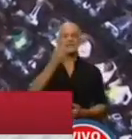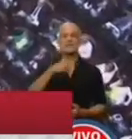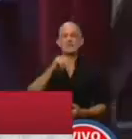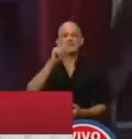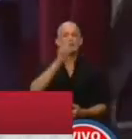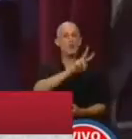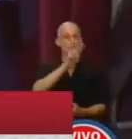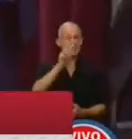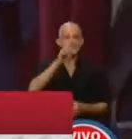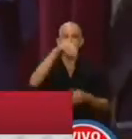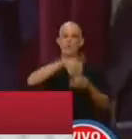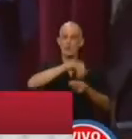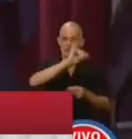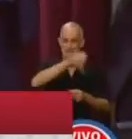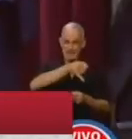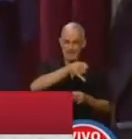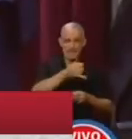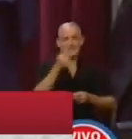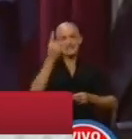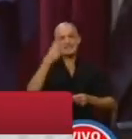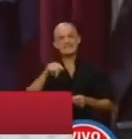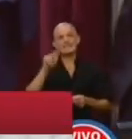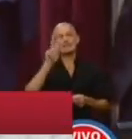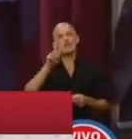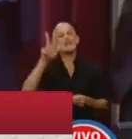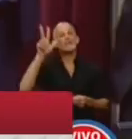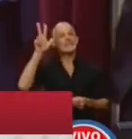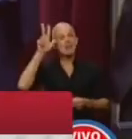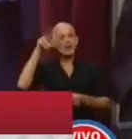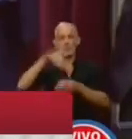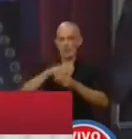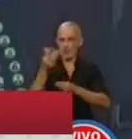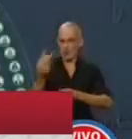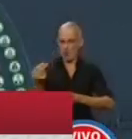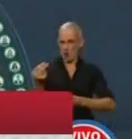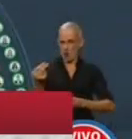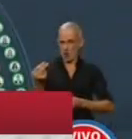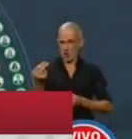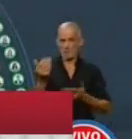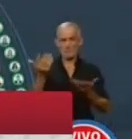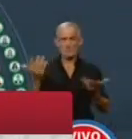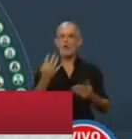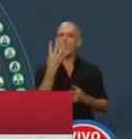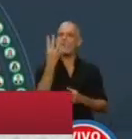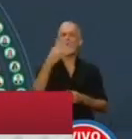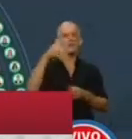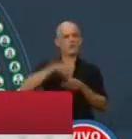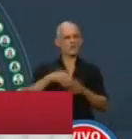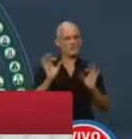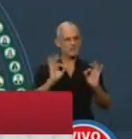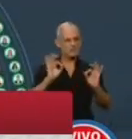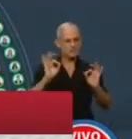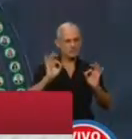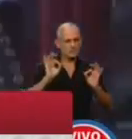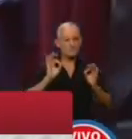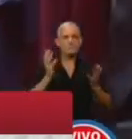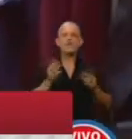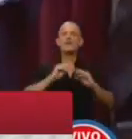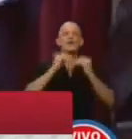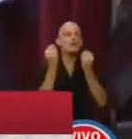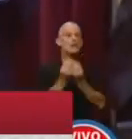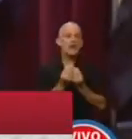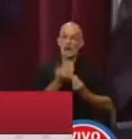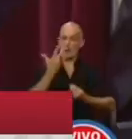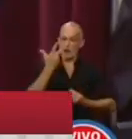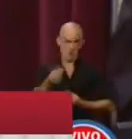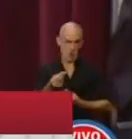todo su patoterismo, saca toda su violencia verbal, su provocación, y rompe todo. Entonces se cae